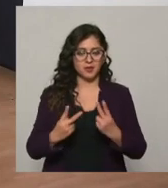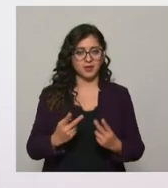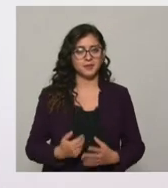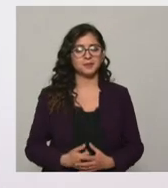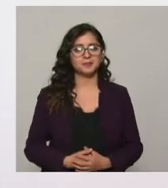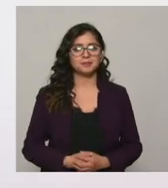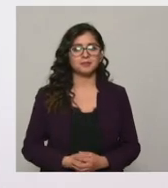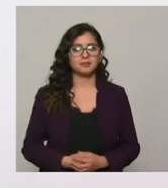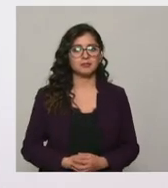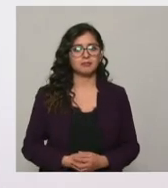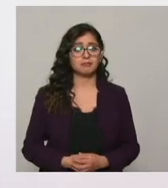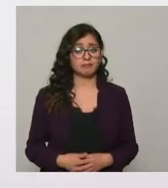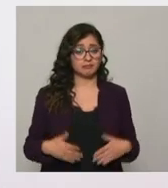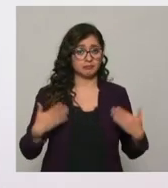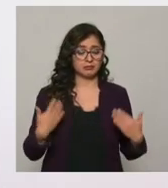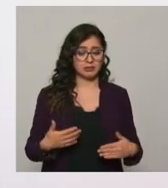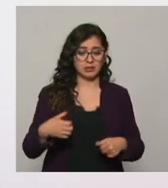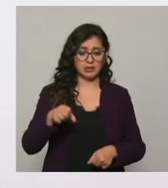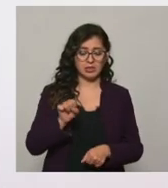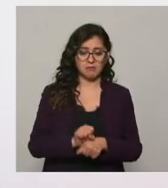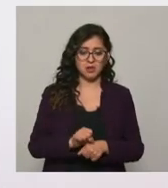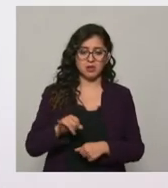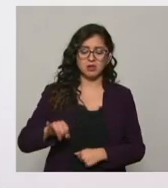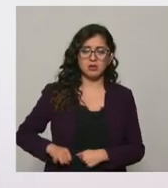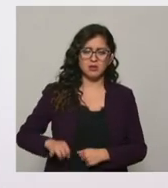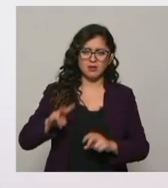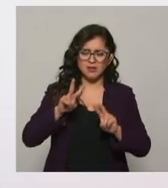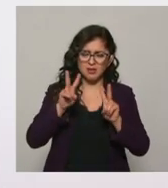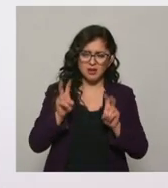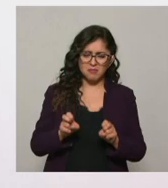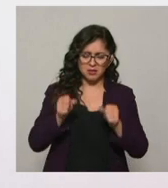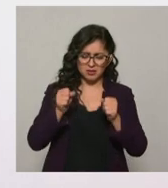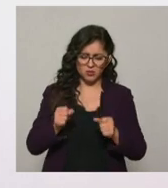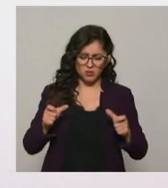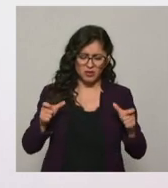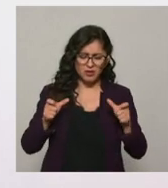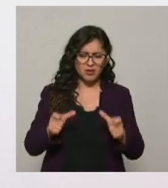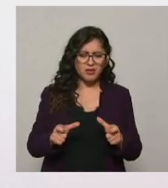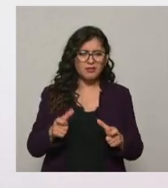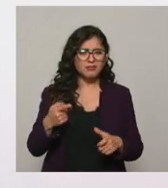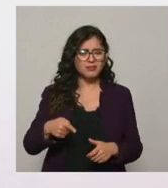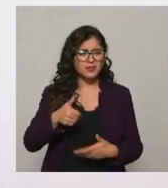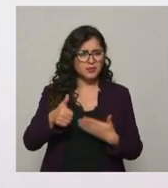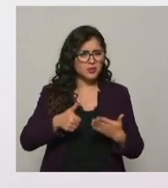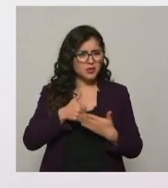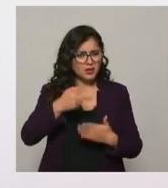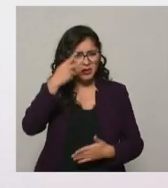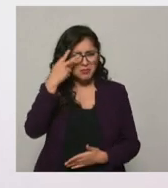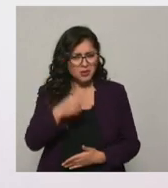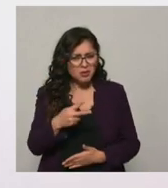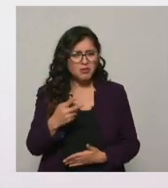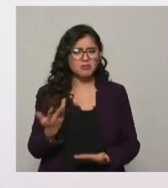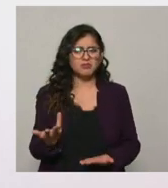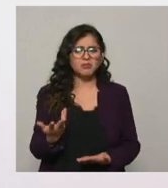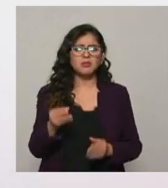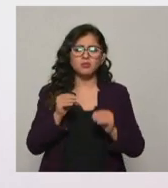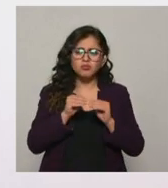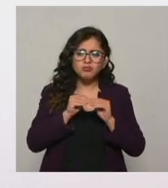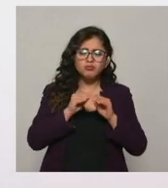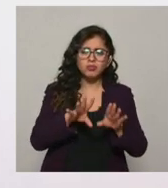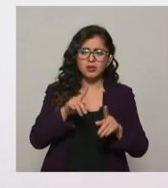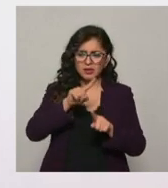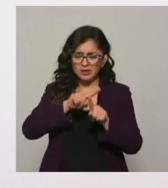Pues una semana muy interesante para temas de seguridad pública en la Ciudad de México. Se publicaron